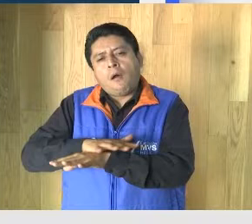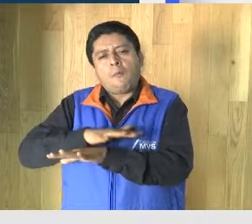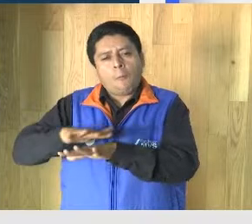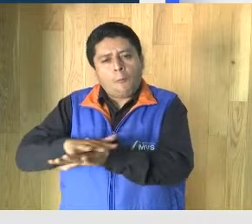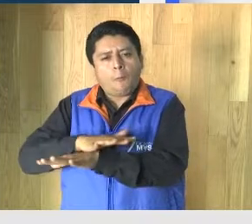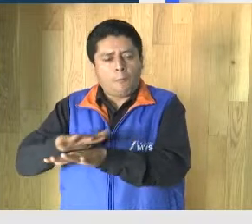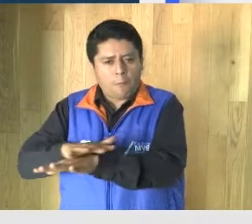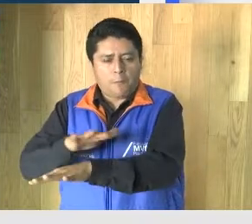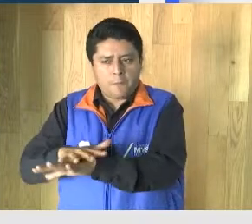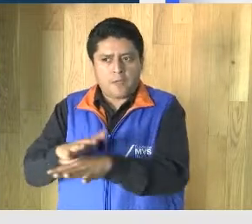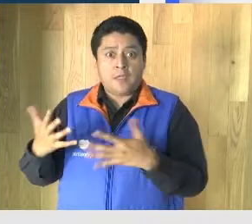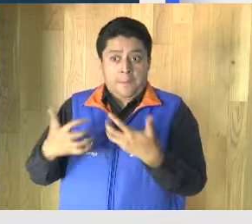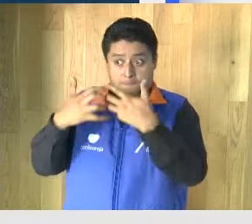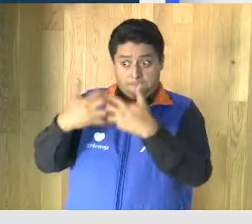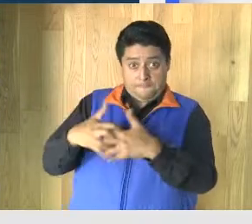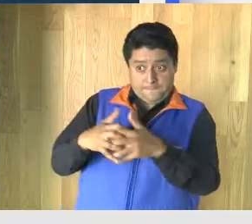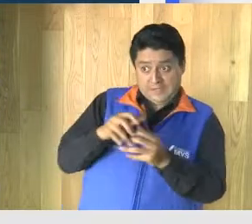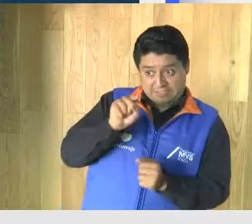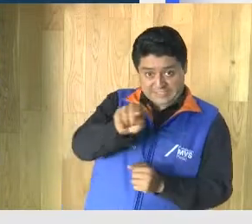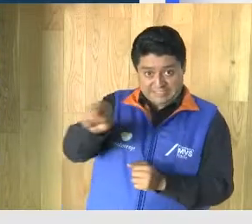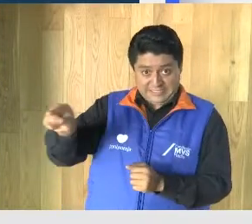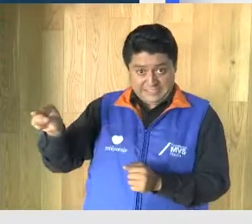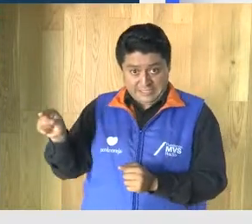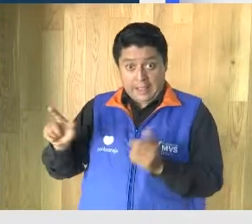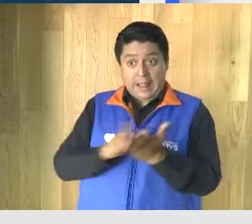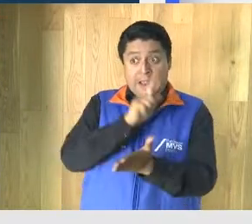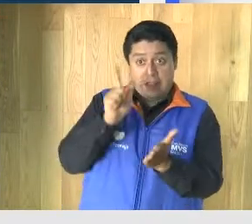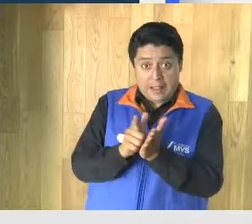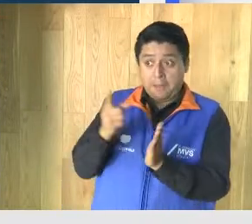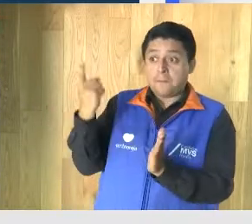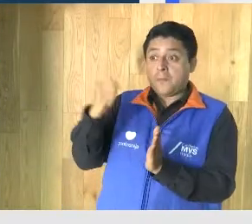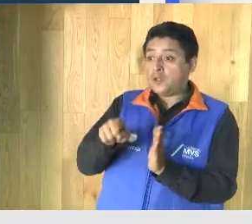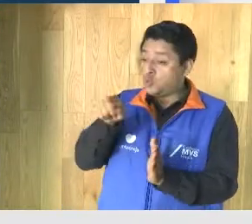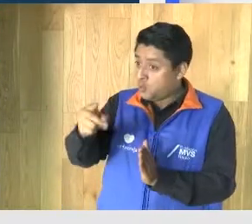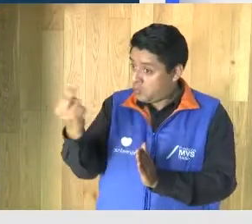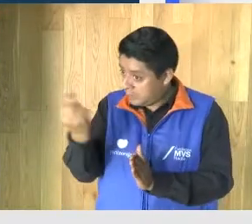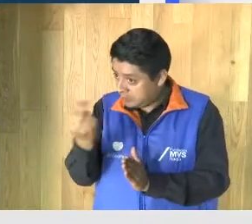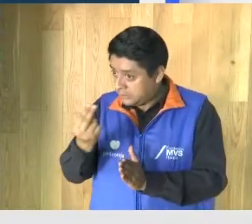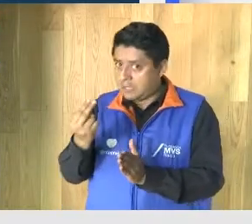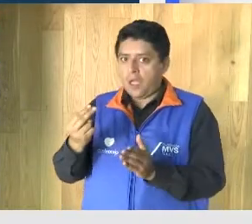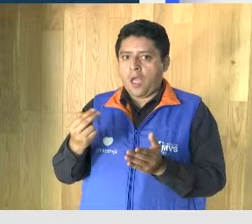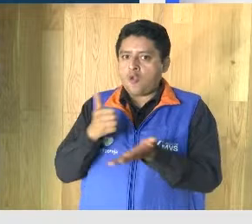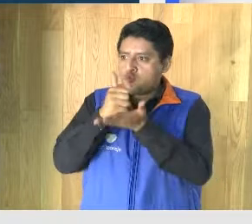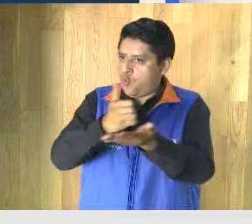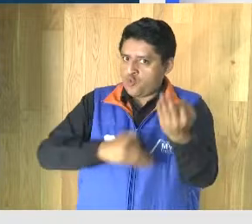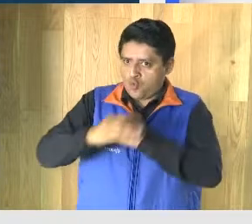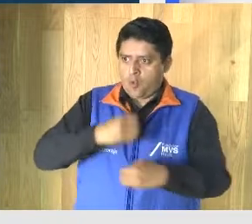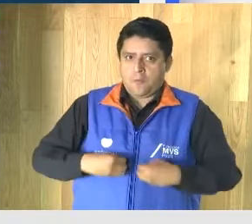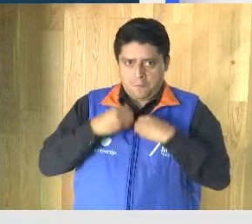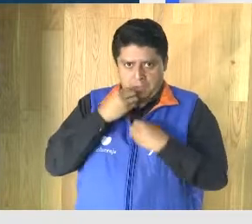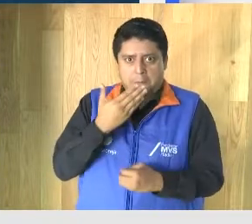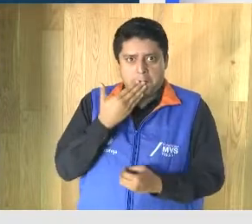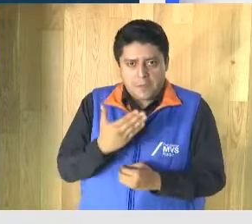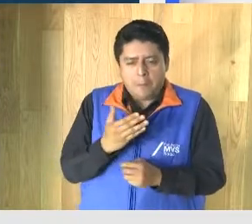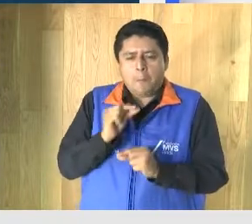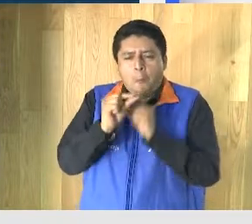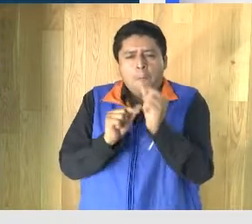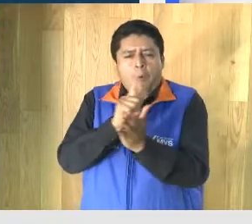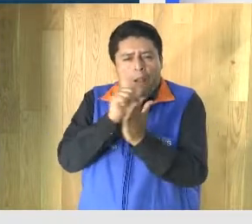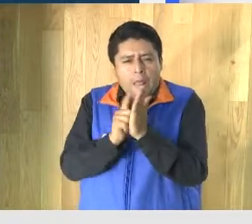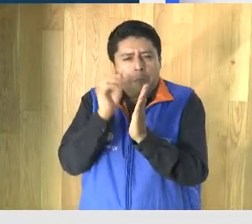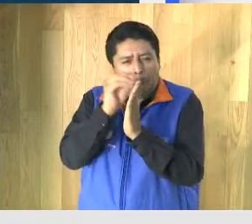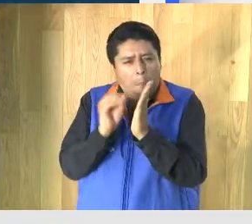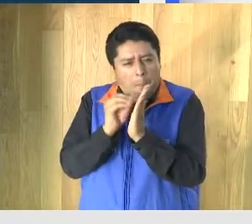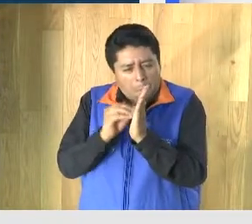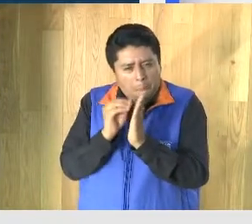de los gobiernos que orientan a las empresas, cada vez también está siendo una realidad, con lo cual yo creo que es muy, muy buena noticia. Otra